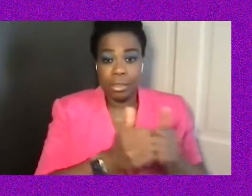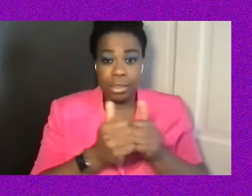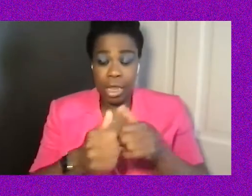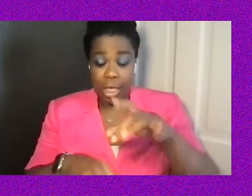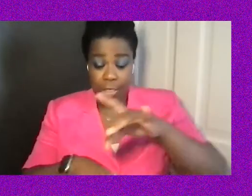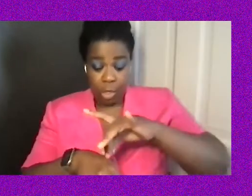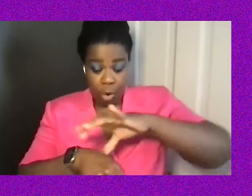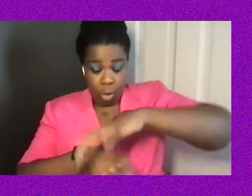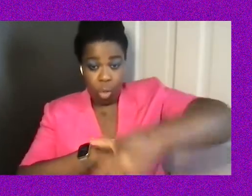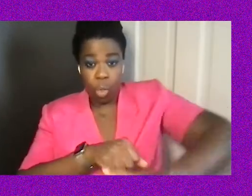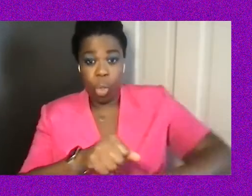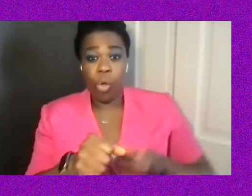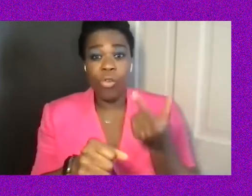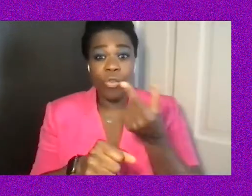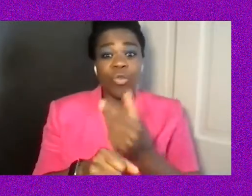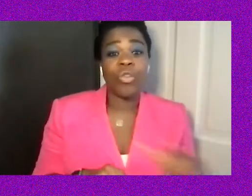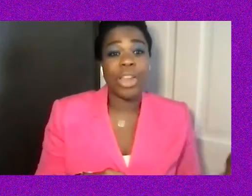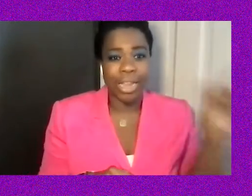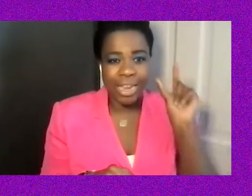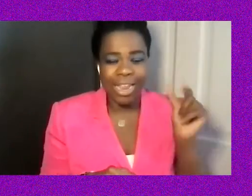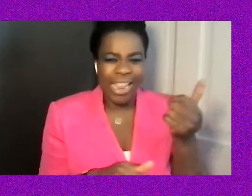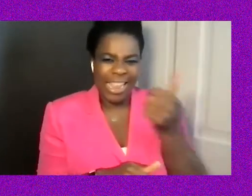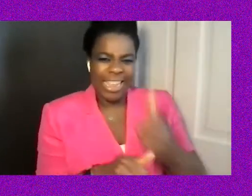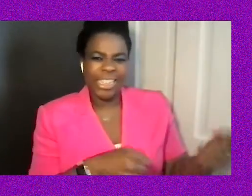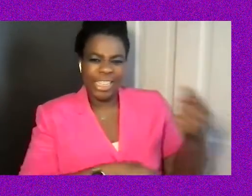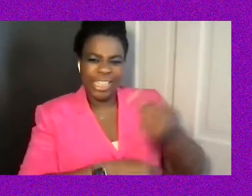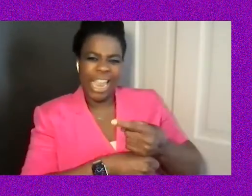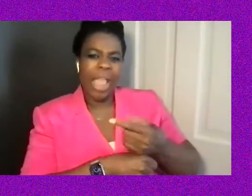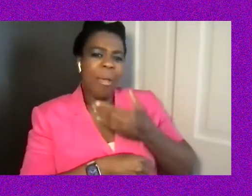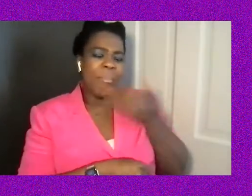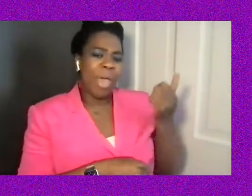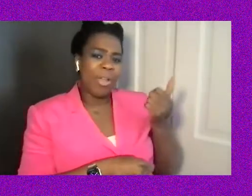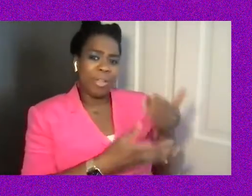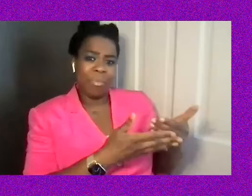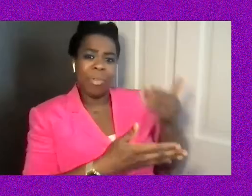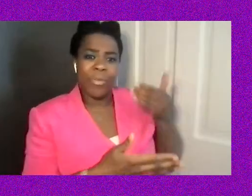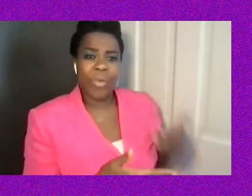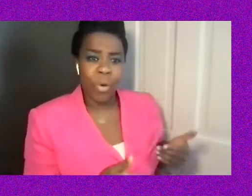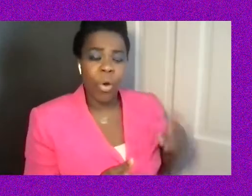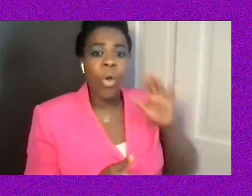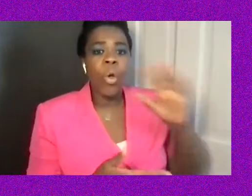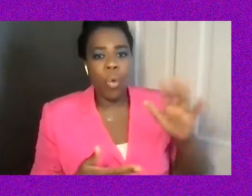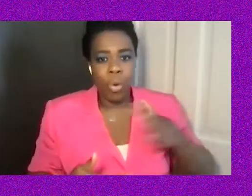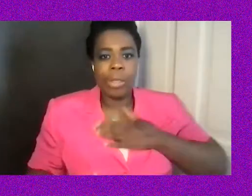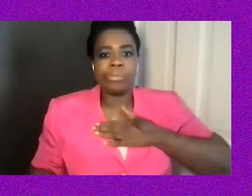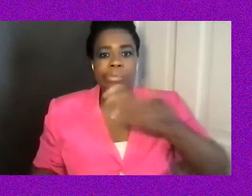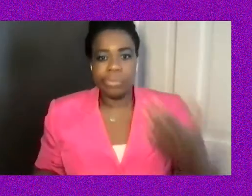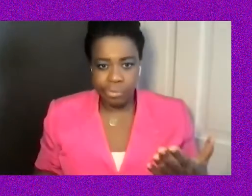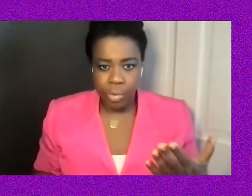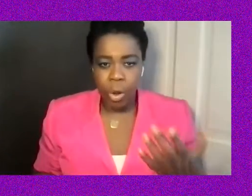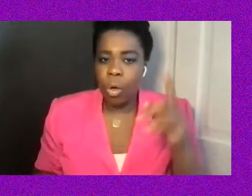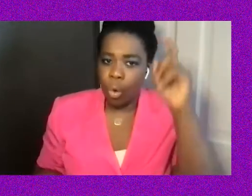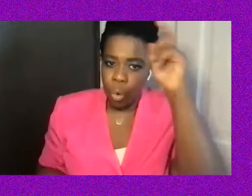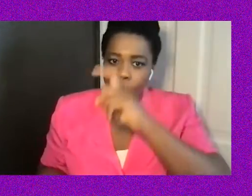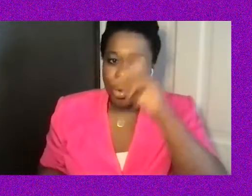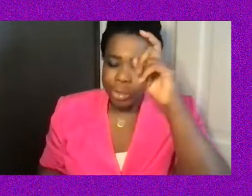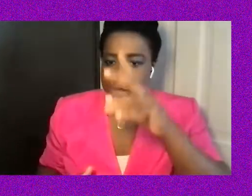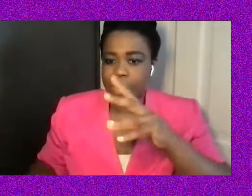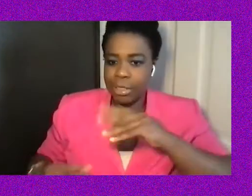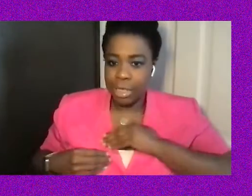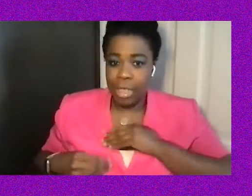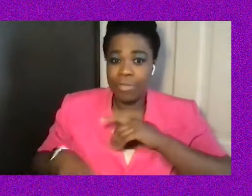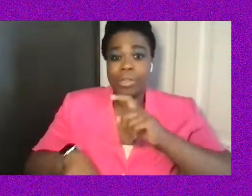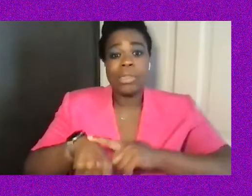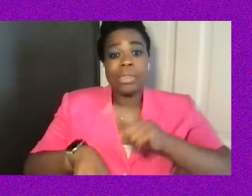encontramos. Hoy vamos a hacer el mundo verde y cada día mejor que el pasado, porque lo